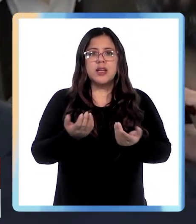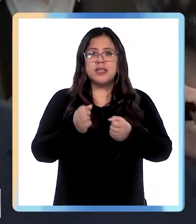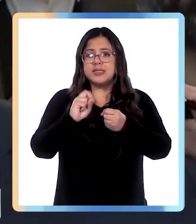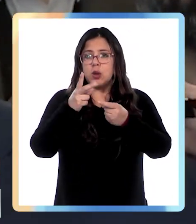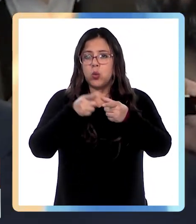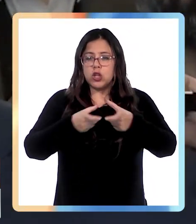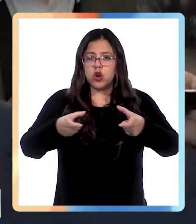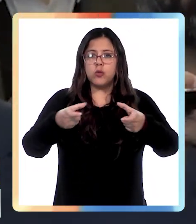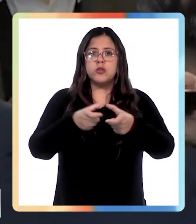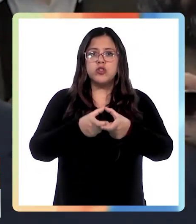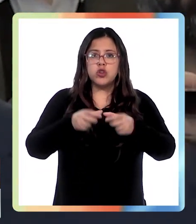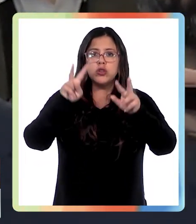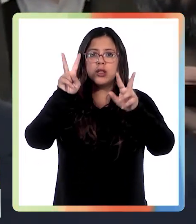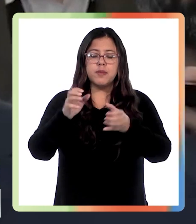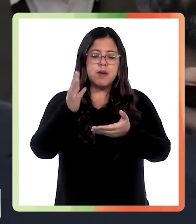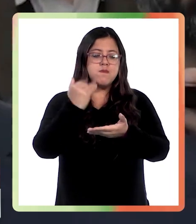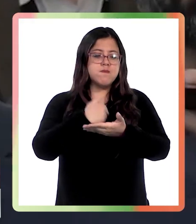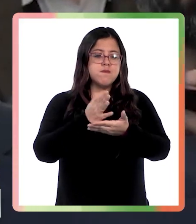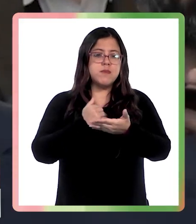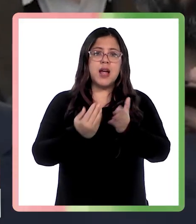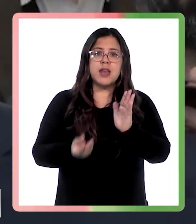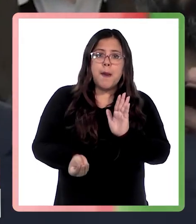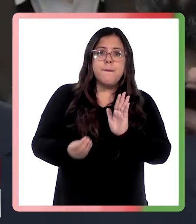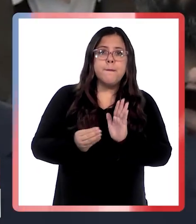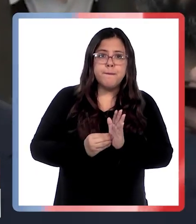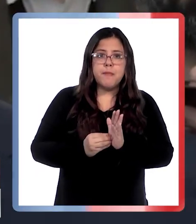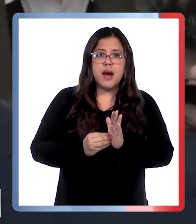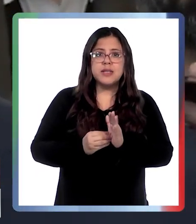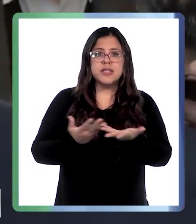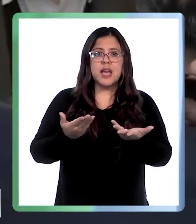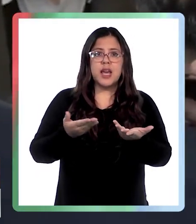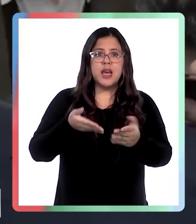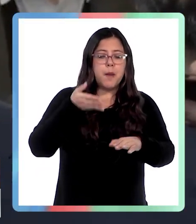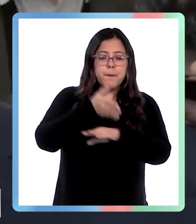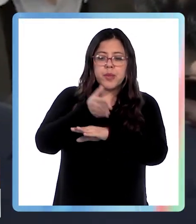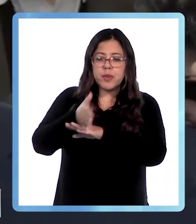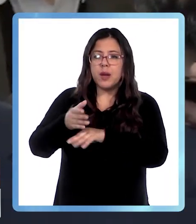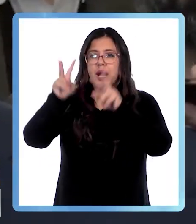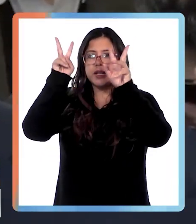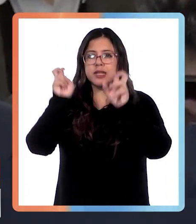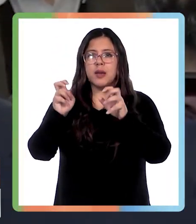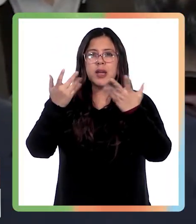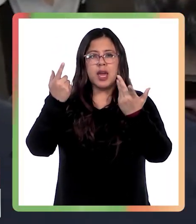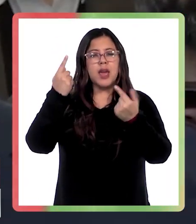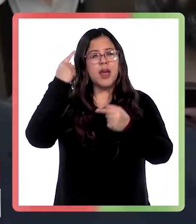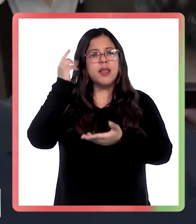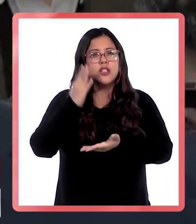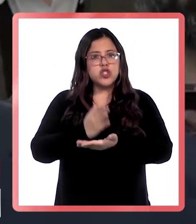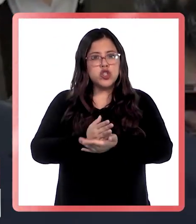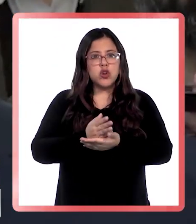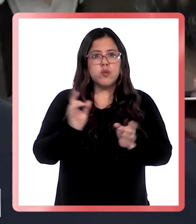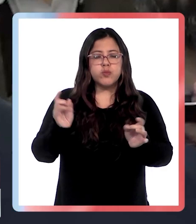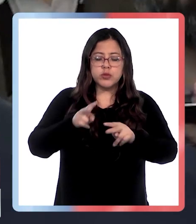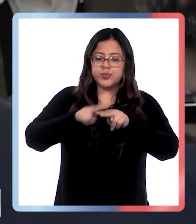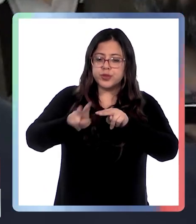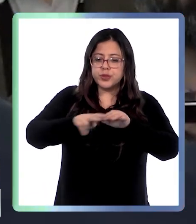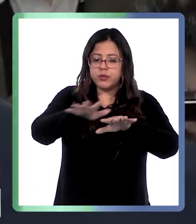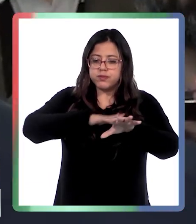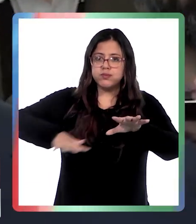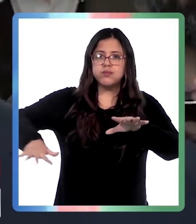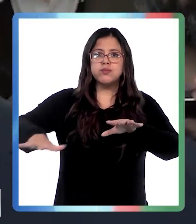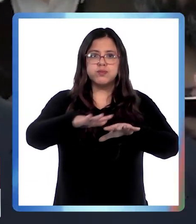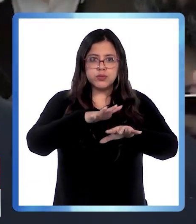subcomisión a través del comité del plan más movilidad para poder analizar de mejor forma posibles decisiones ya sea des punto de vista de mejorar la actual